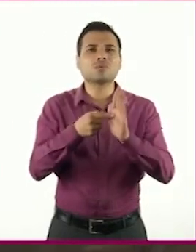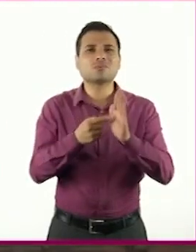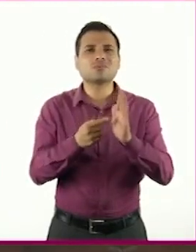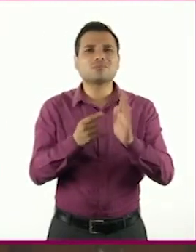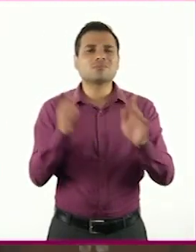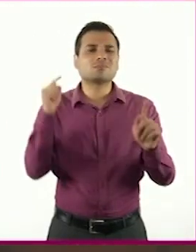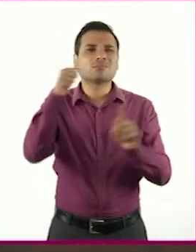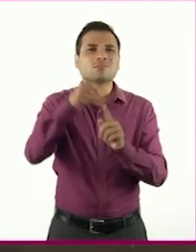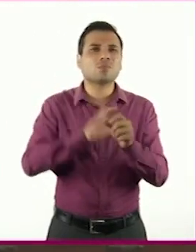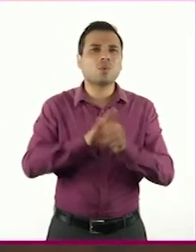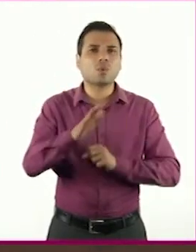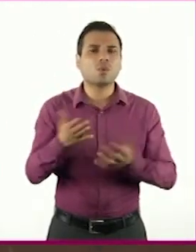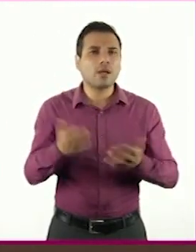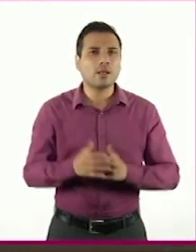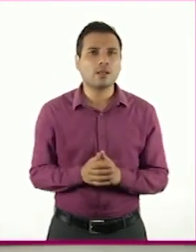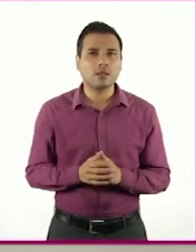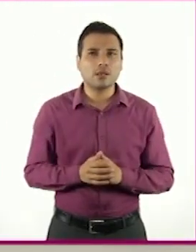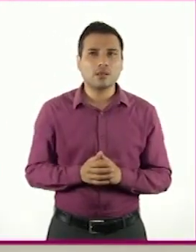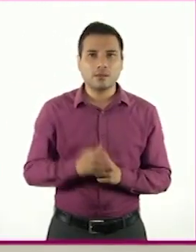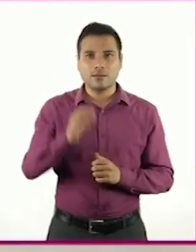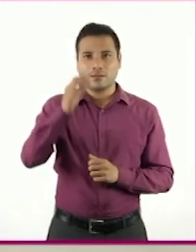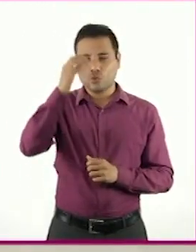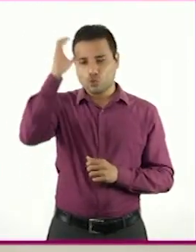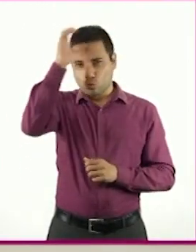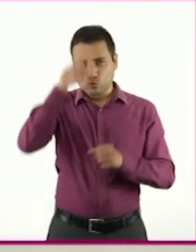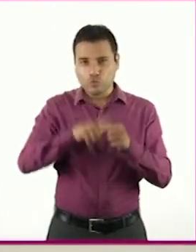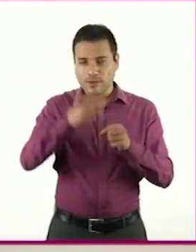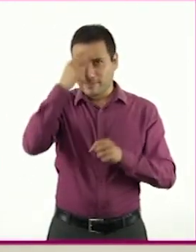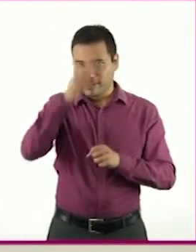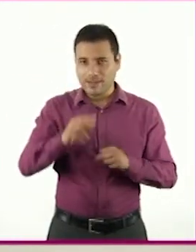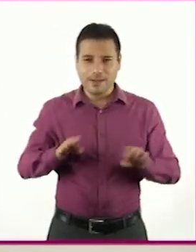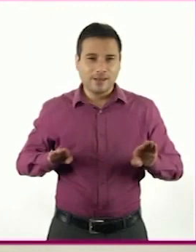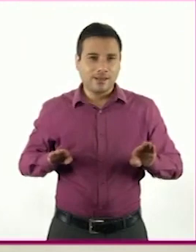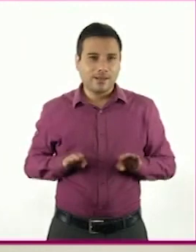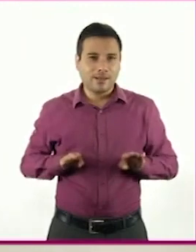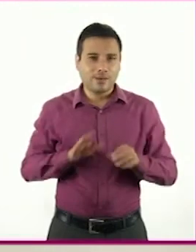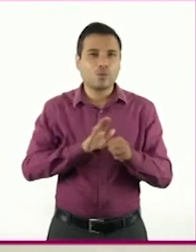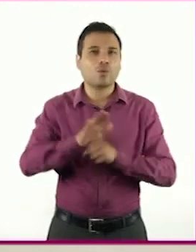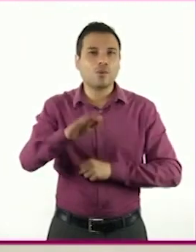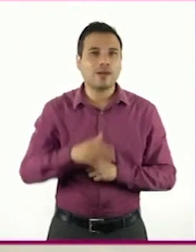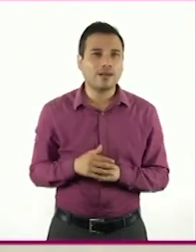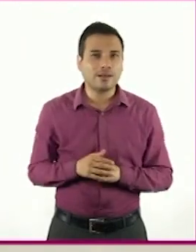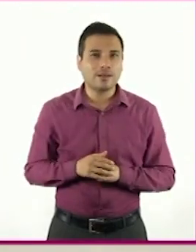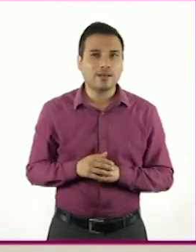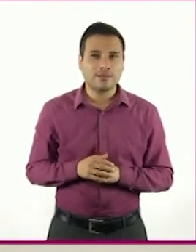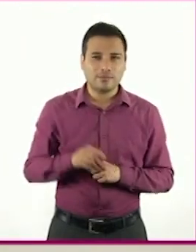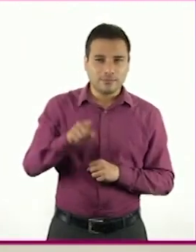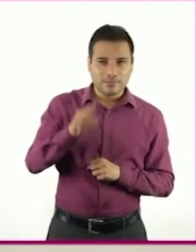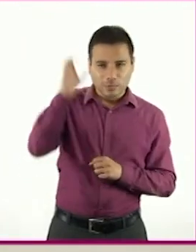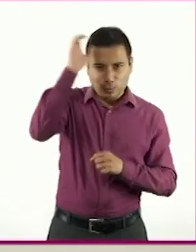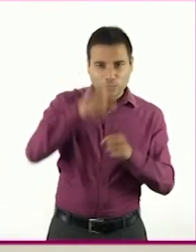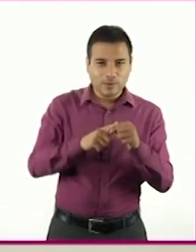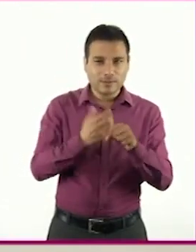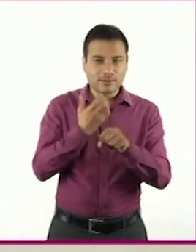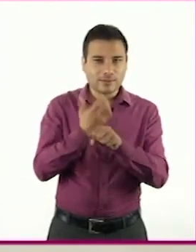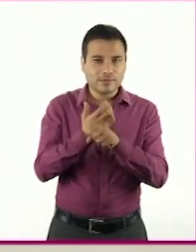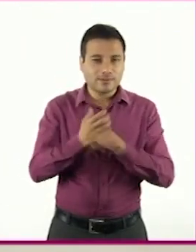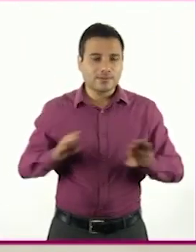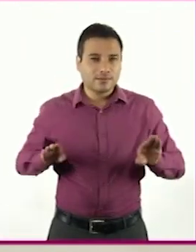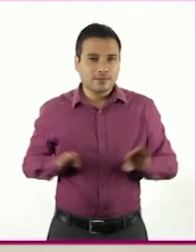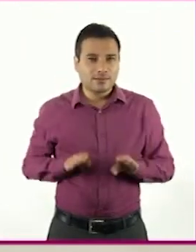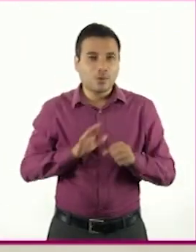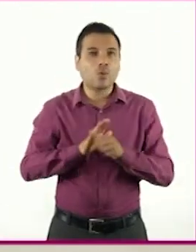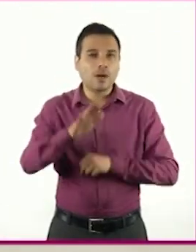cultura mexicana detectan? ¿Qué características de la sociedad estadounidense refleja?